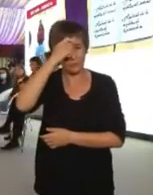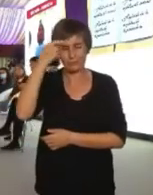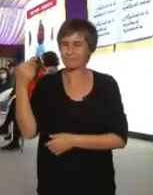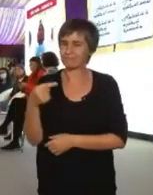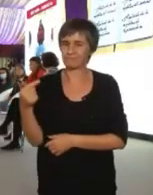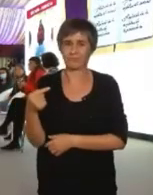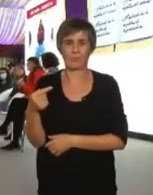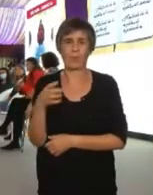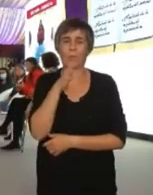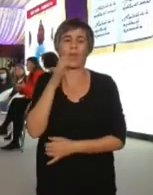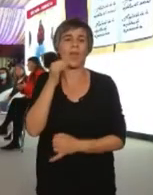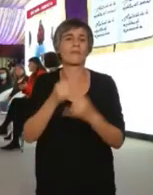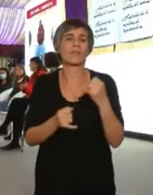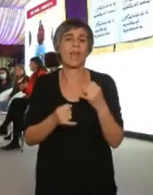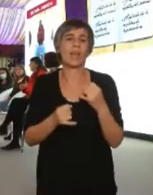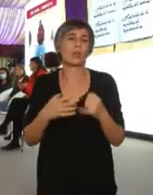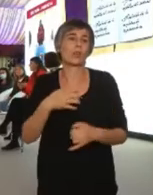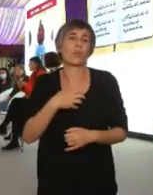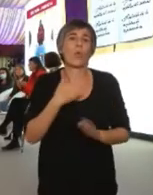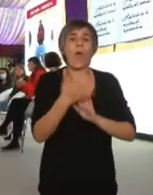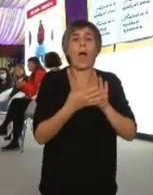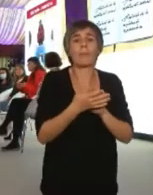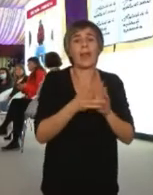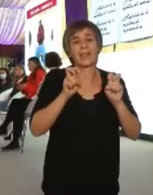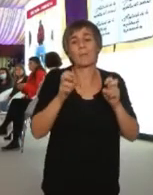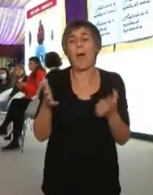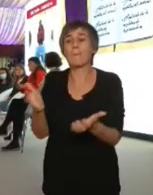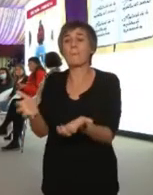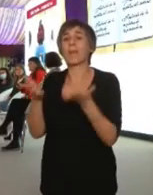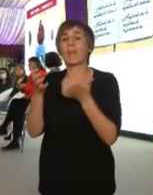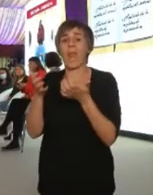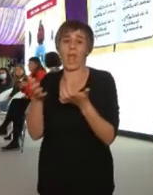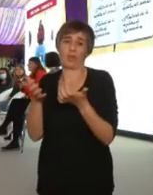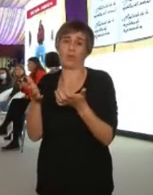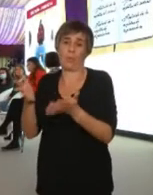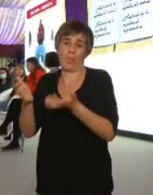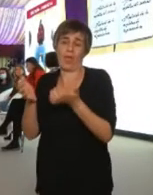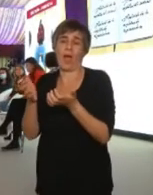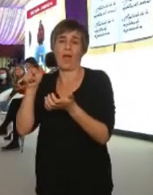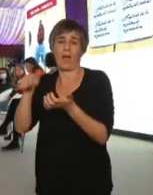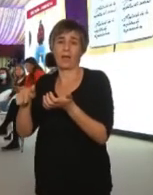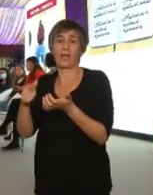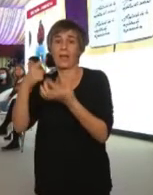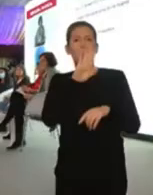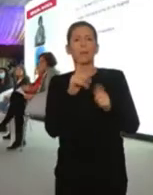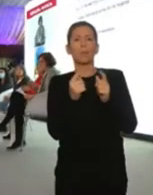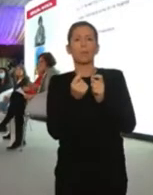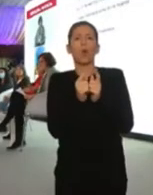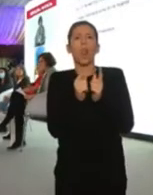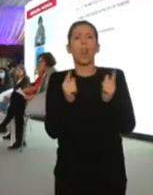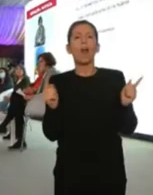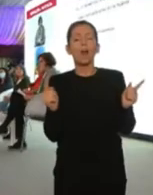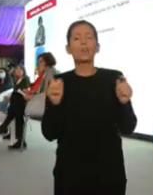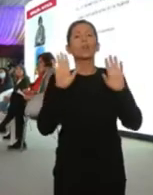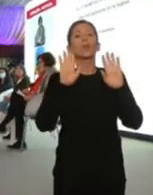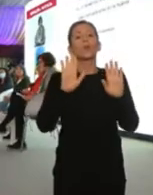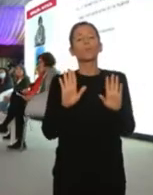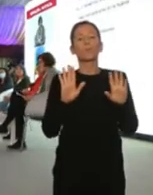porque non se pode falar de privilexio cando que estamos combatindo é a opresión que todas compartimos.